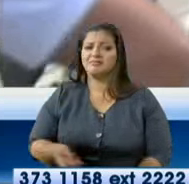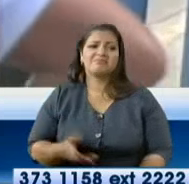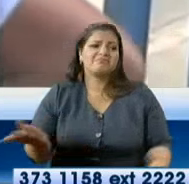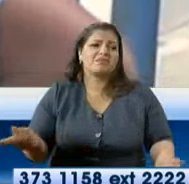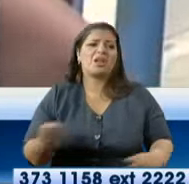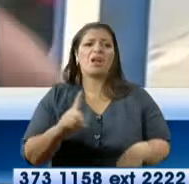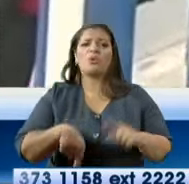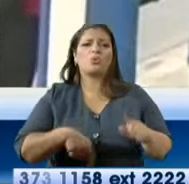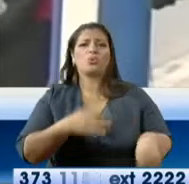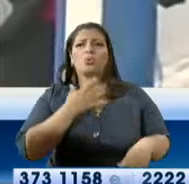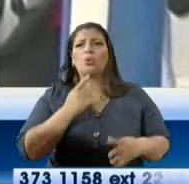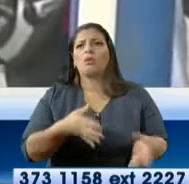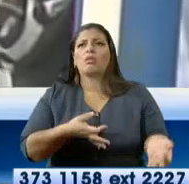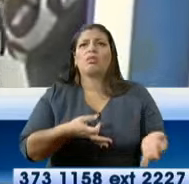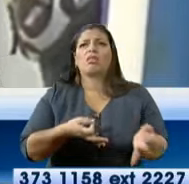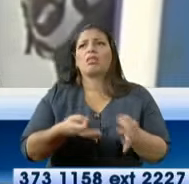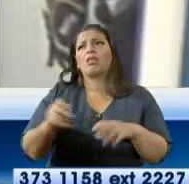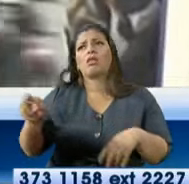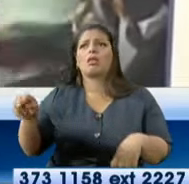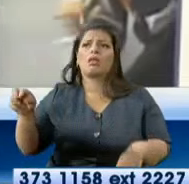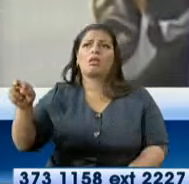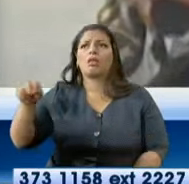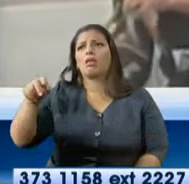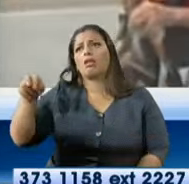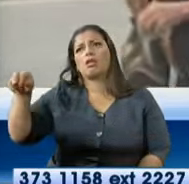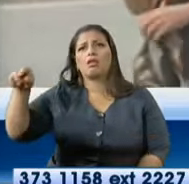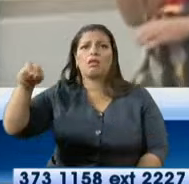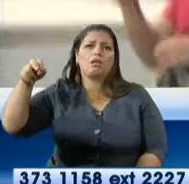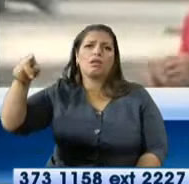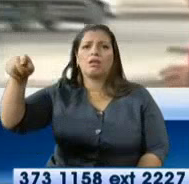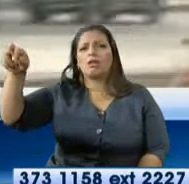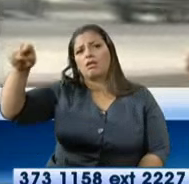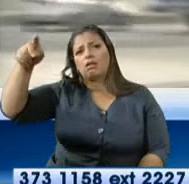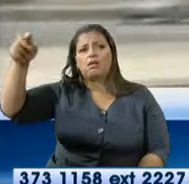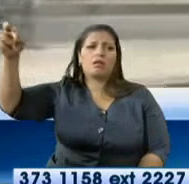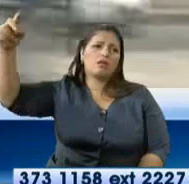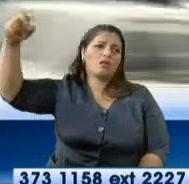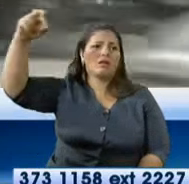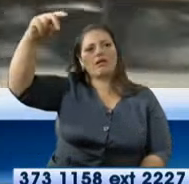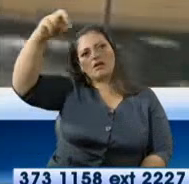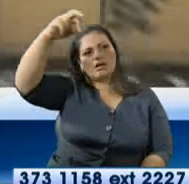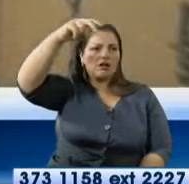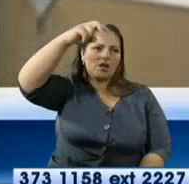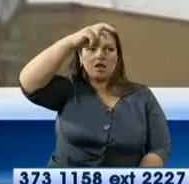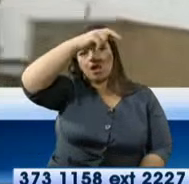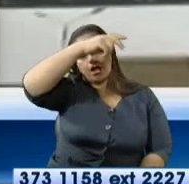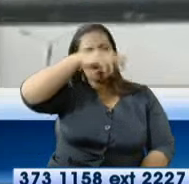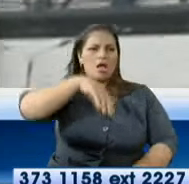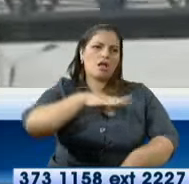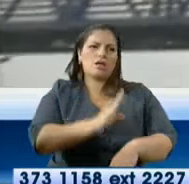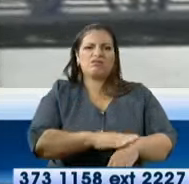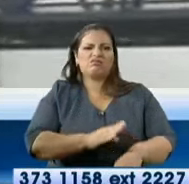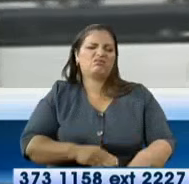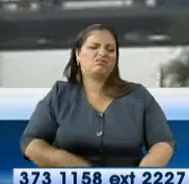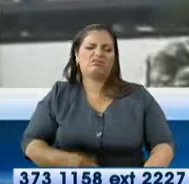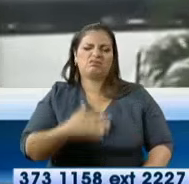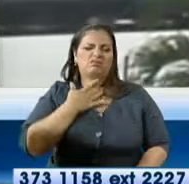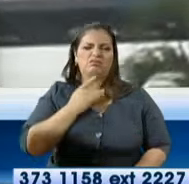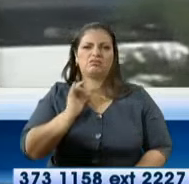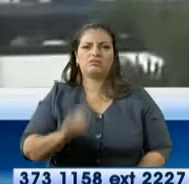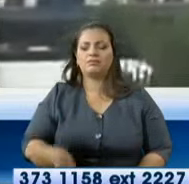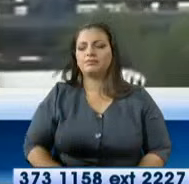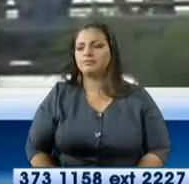hizo? ¿También por debajo? No, algunas veces sí cruzo por debajo, no lo voy a... Lo admite. Ya, ¿por qué? Porque yo